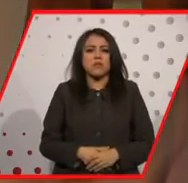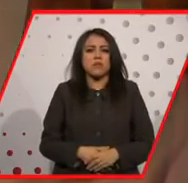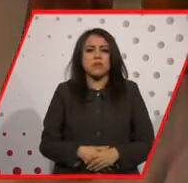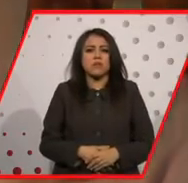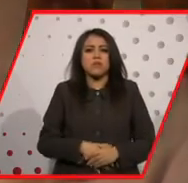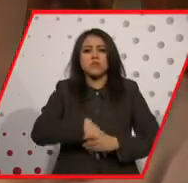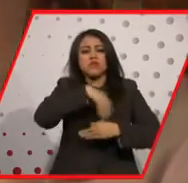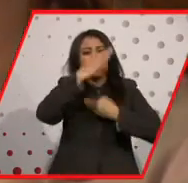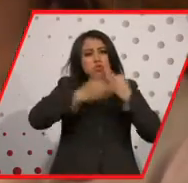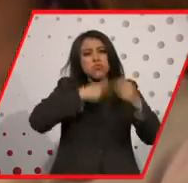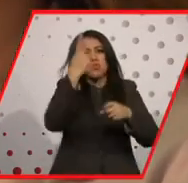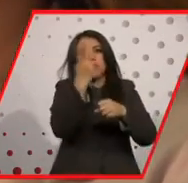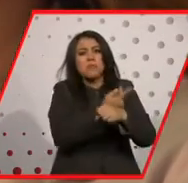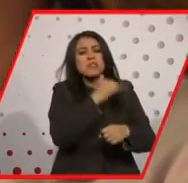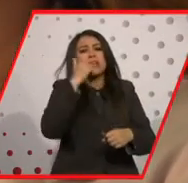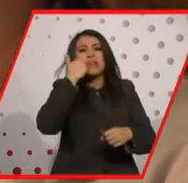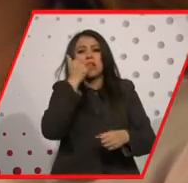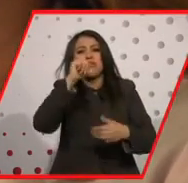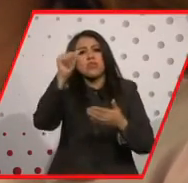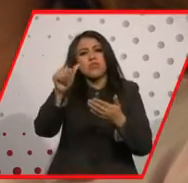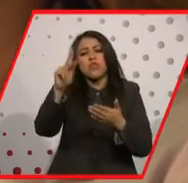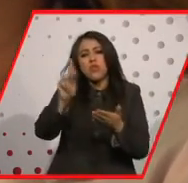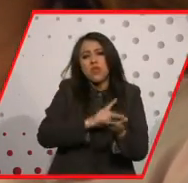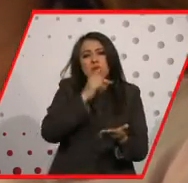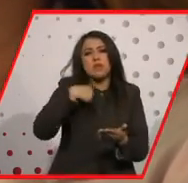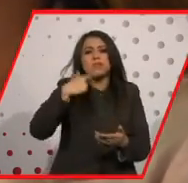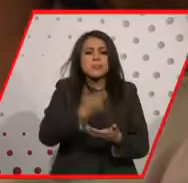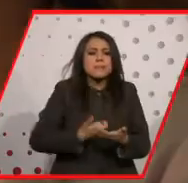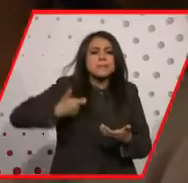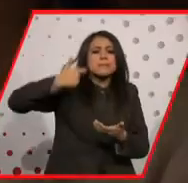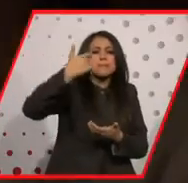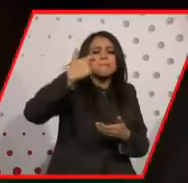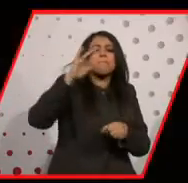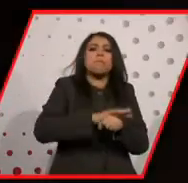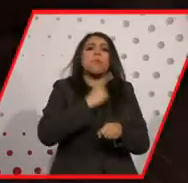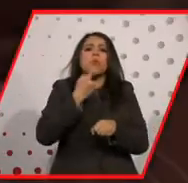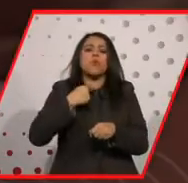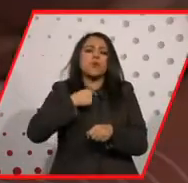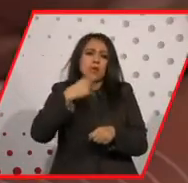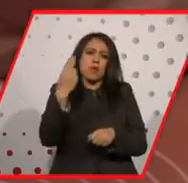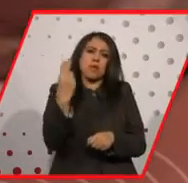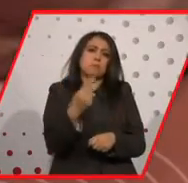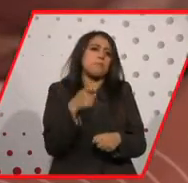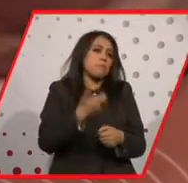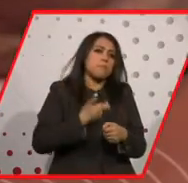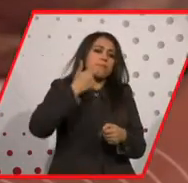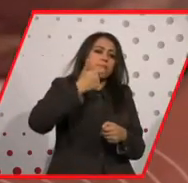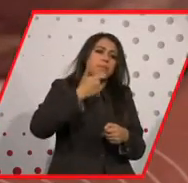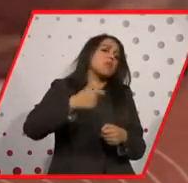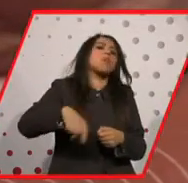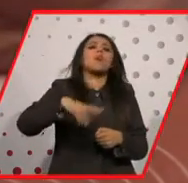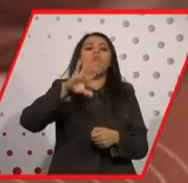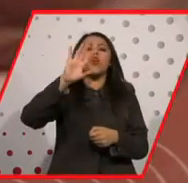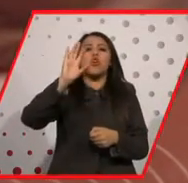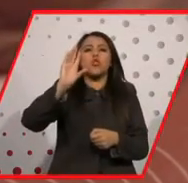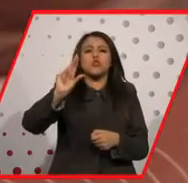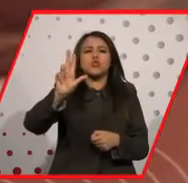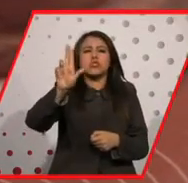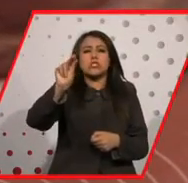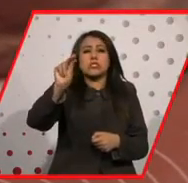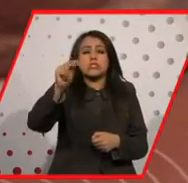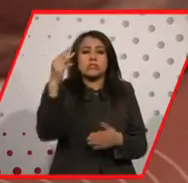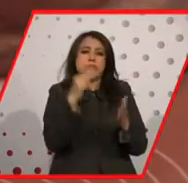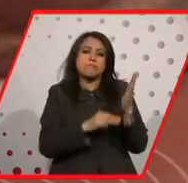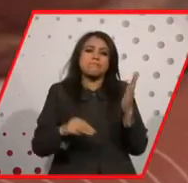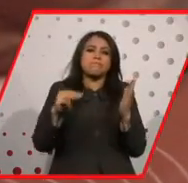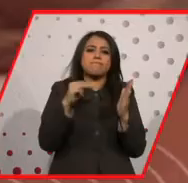irregularidades con la agencia, exige la devolución del pago que realizaron por los paquetes funerarios, monto que asciende a 80 mil pesos y que hasta ahora la